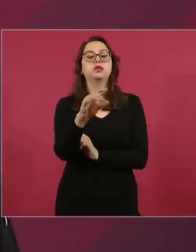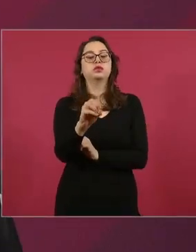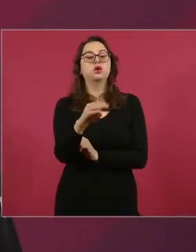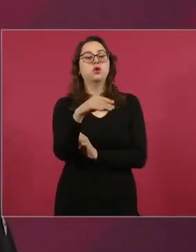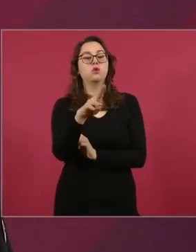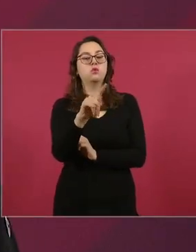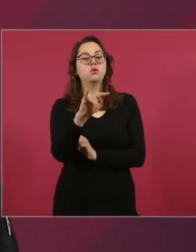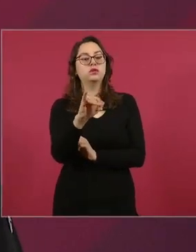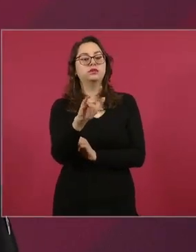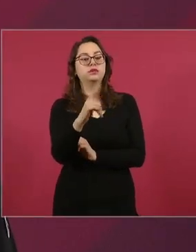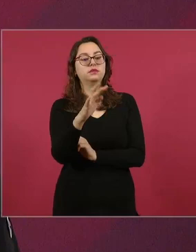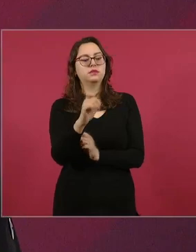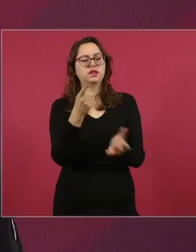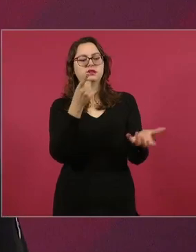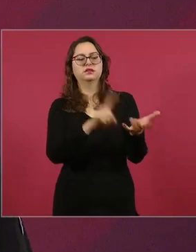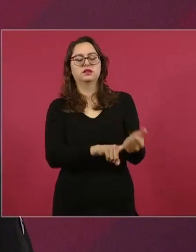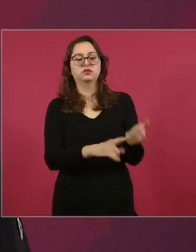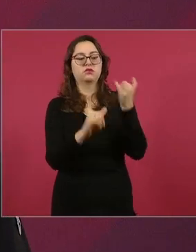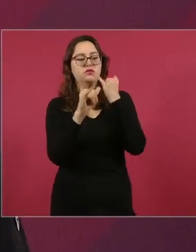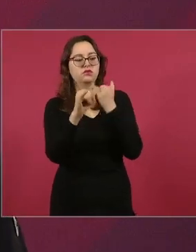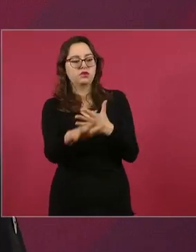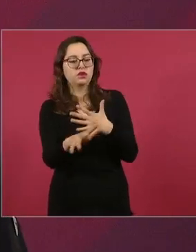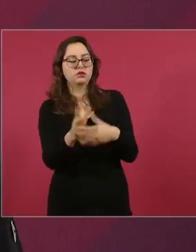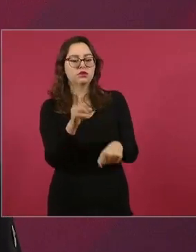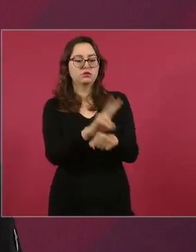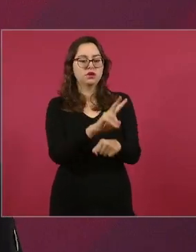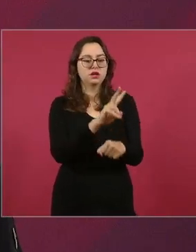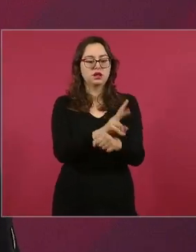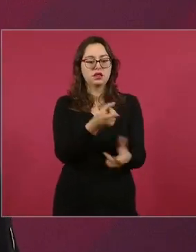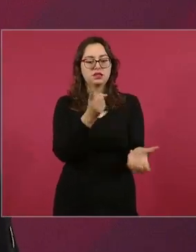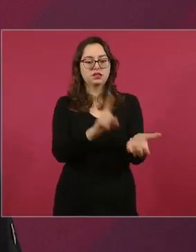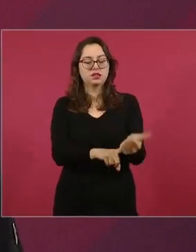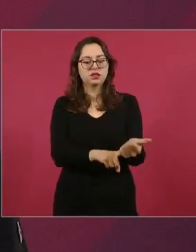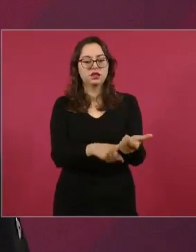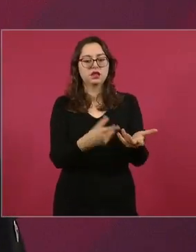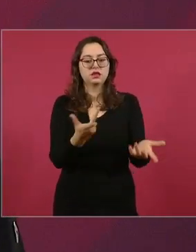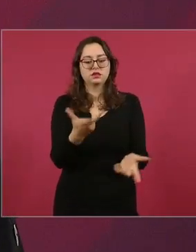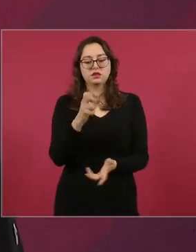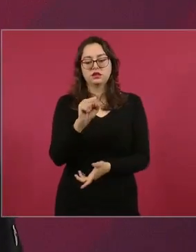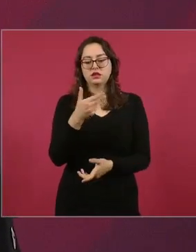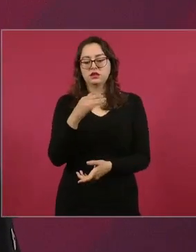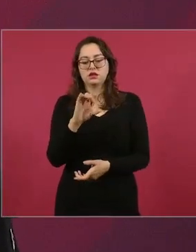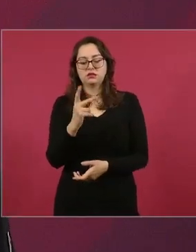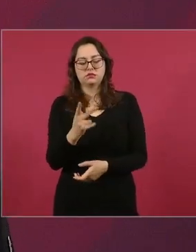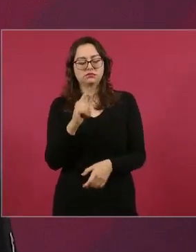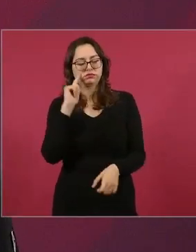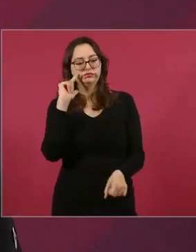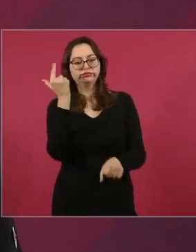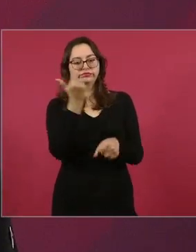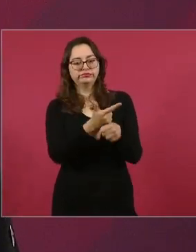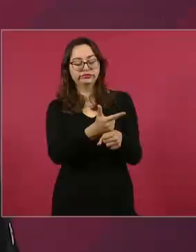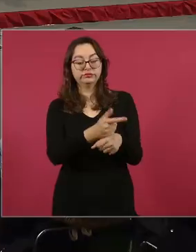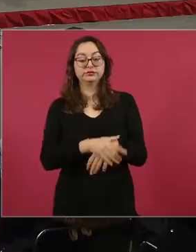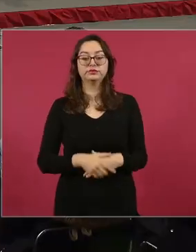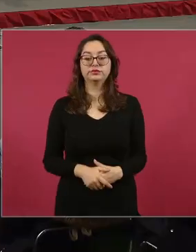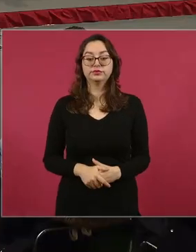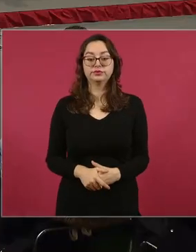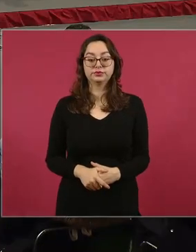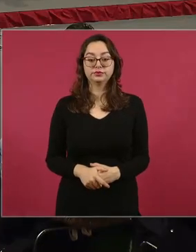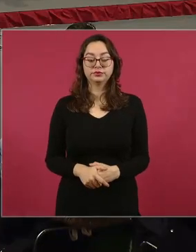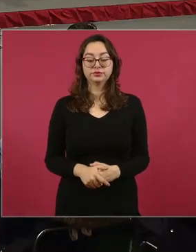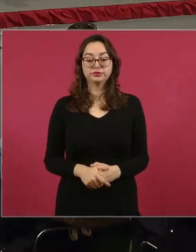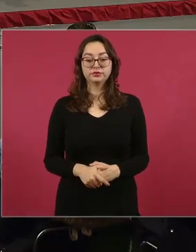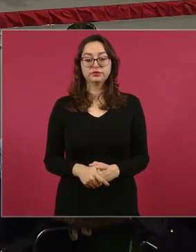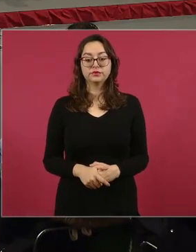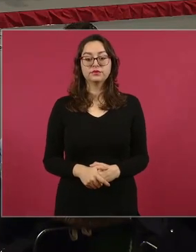no estaba regulada ni fiscalizada por autoridades de la Secretaría de Hacienda y Crédito Público. El